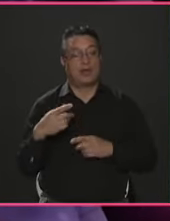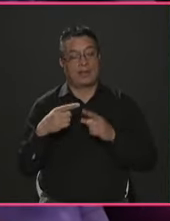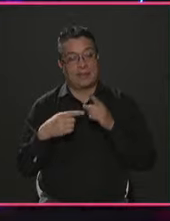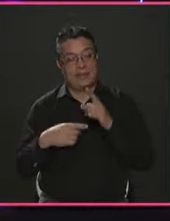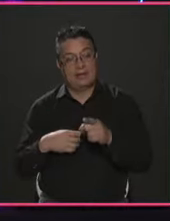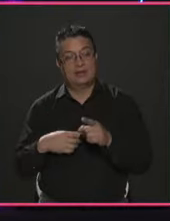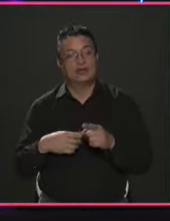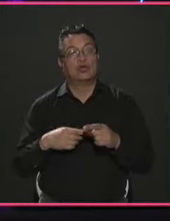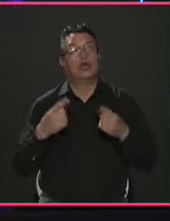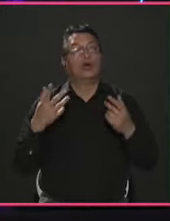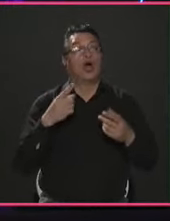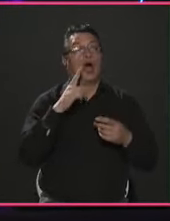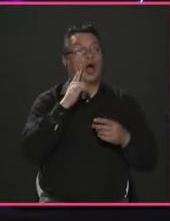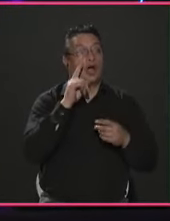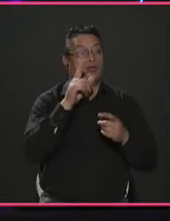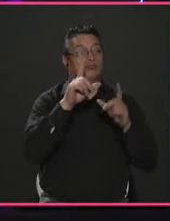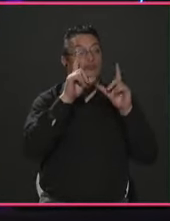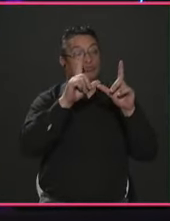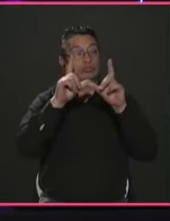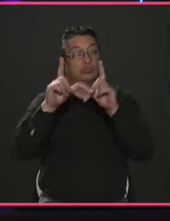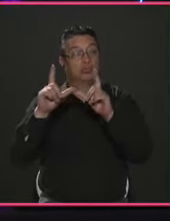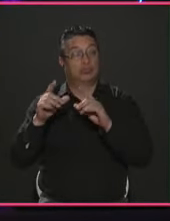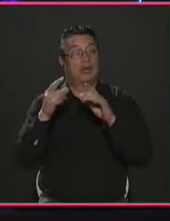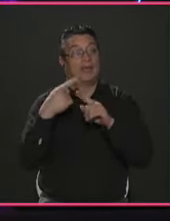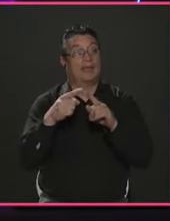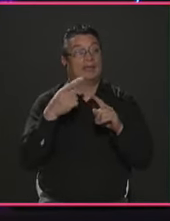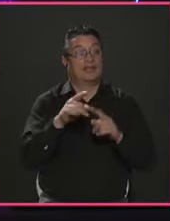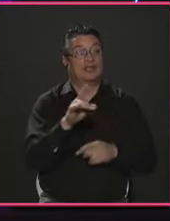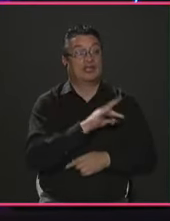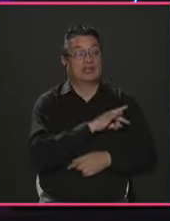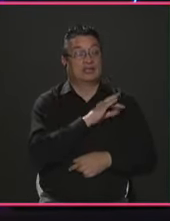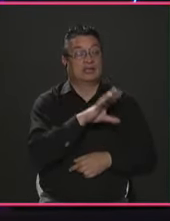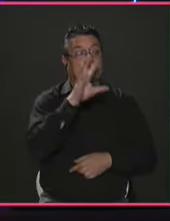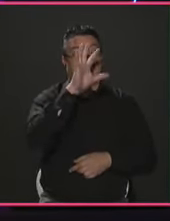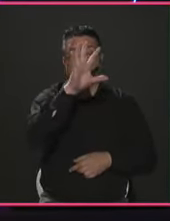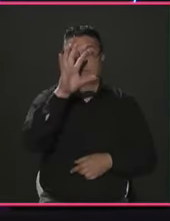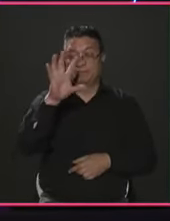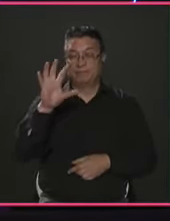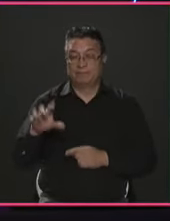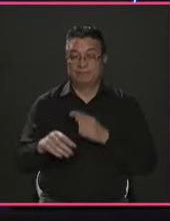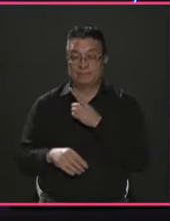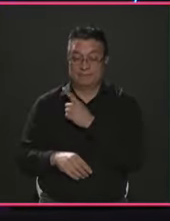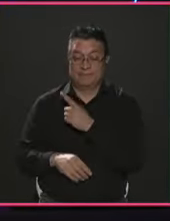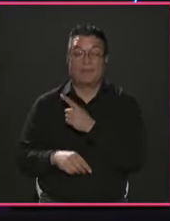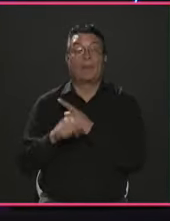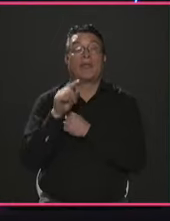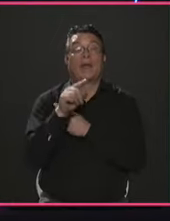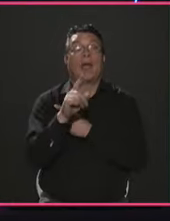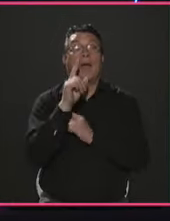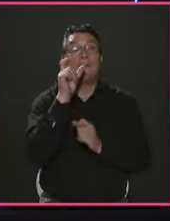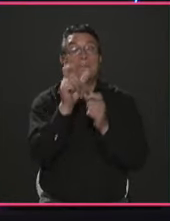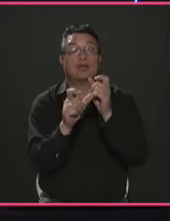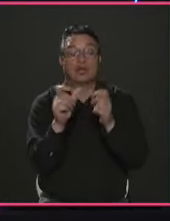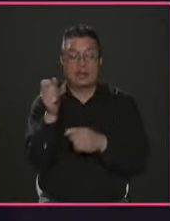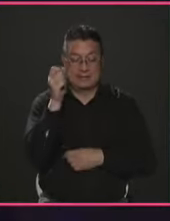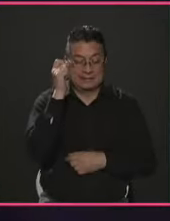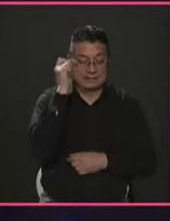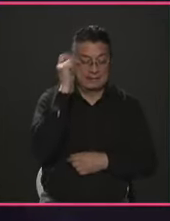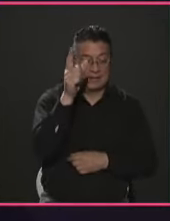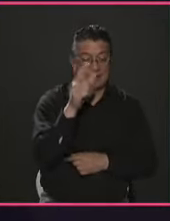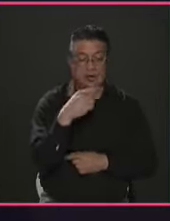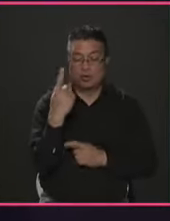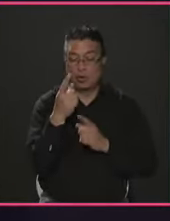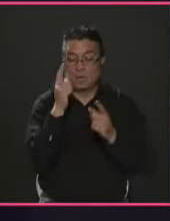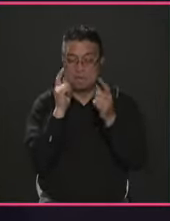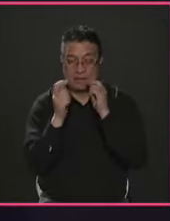Aquí estos son pósters que son reales de distintas partes de chile que realmente están haciendo que las personas sepan y estén al tanto de los